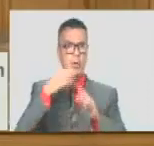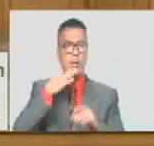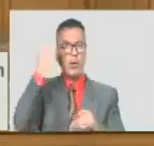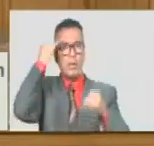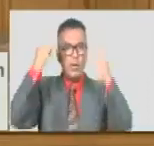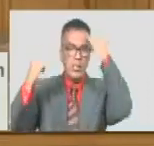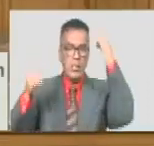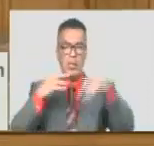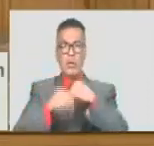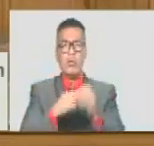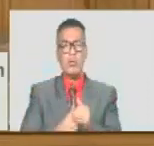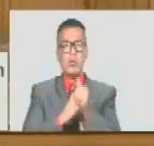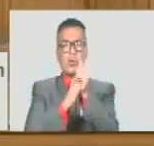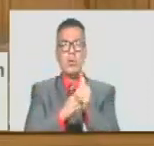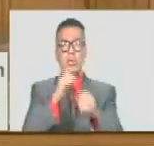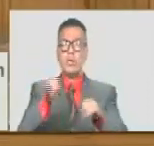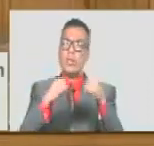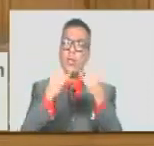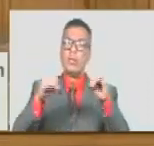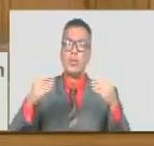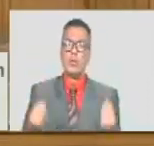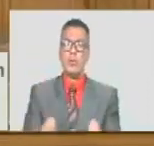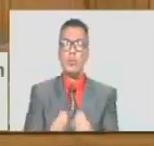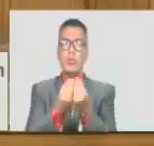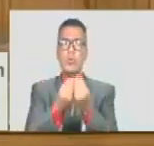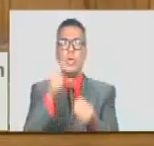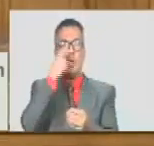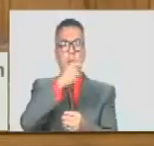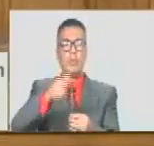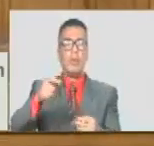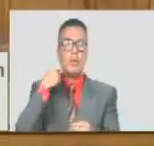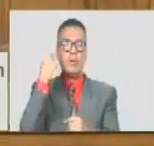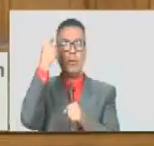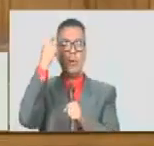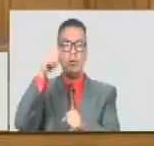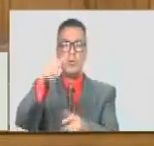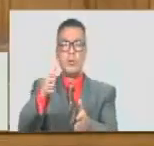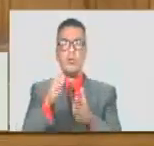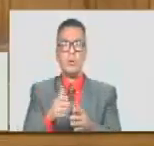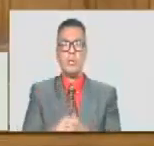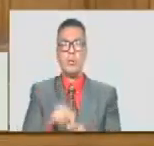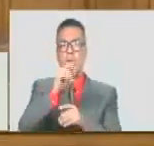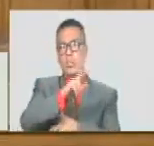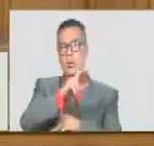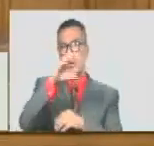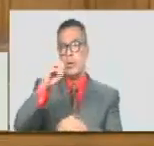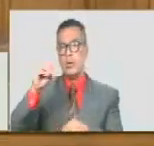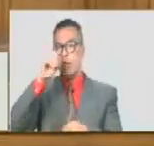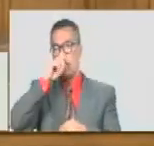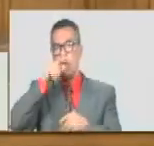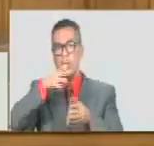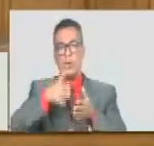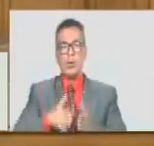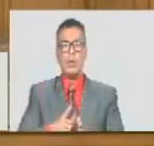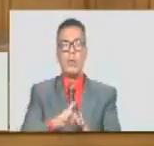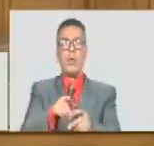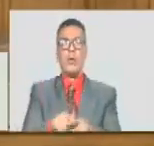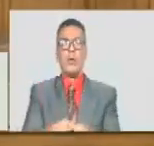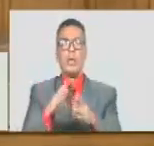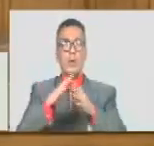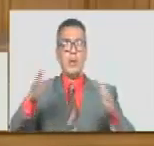nos conduce a que celebremos juntos al pueblo heroico y victorioso los 300 años del natalicio